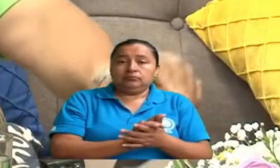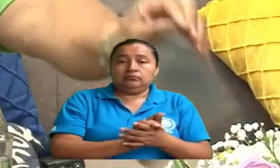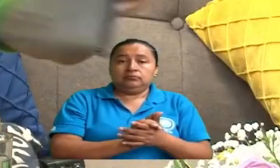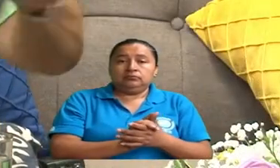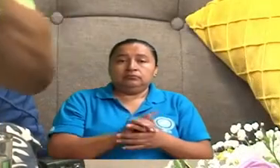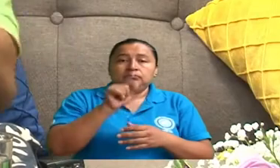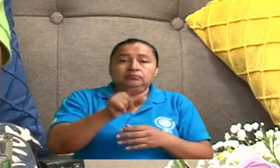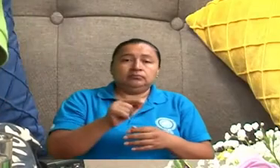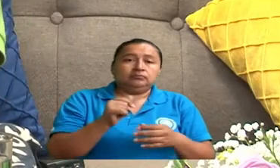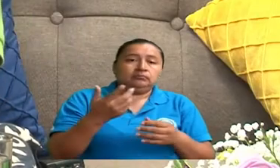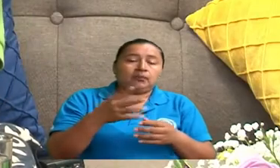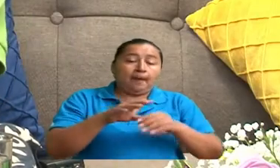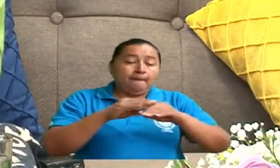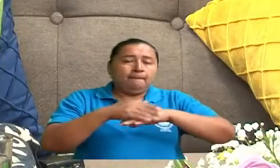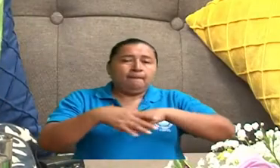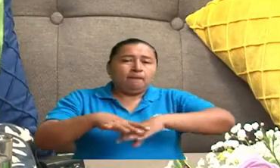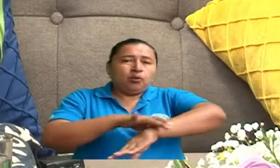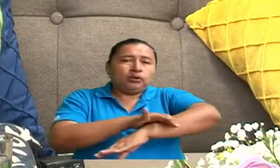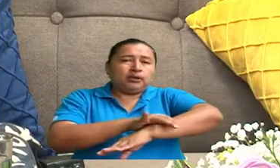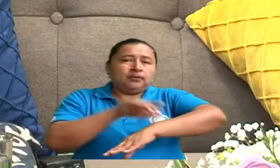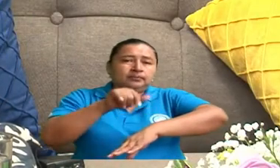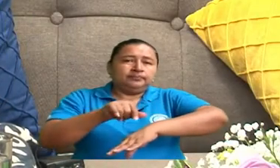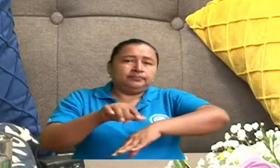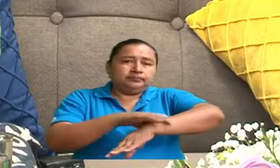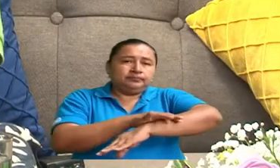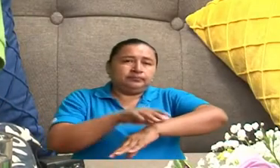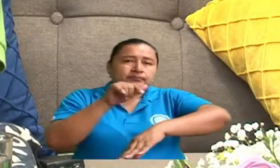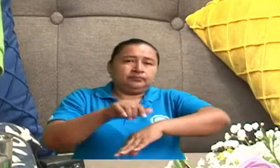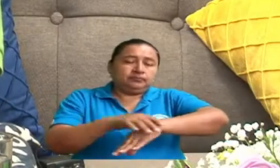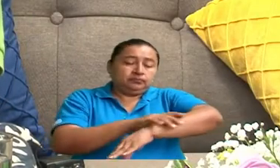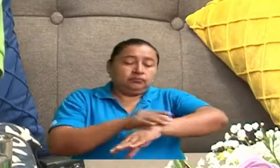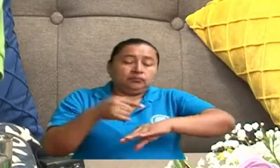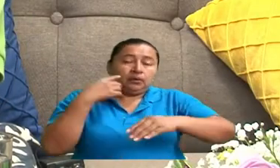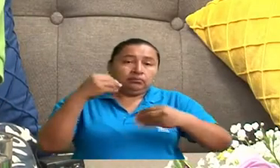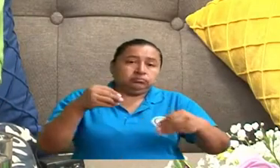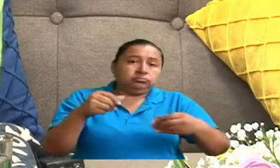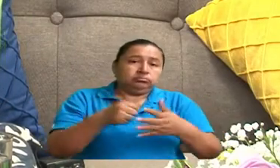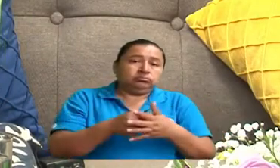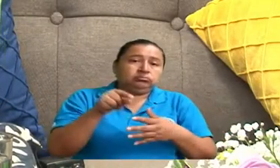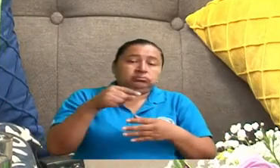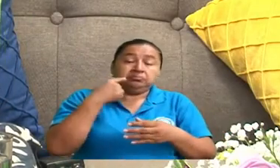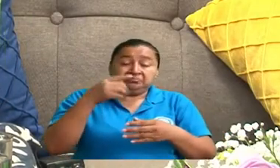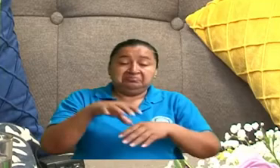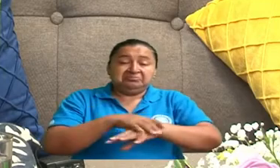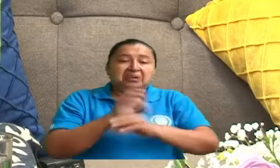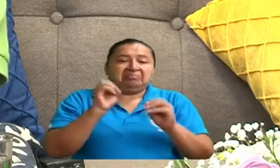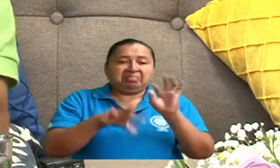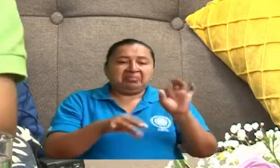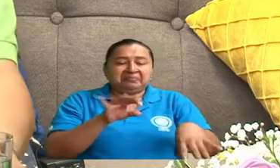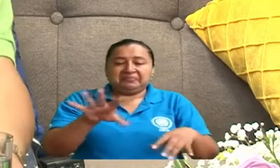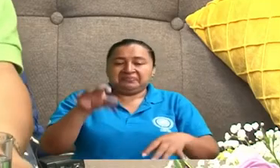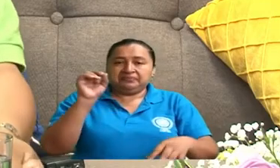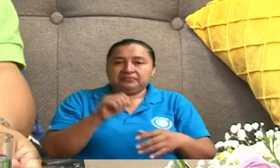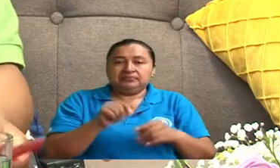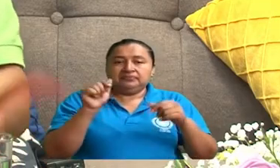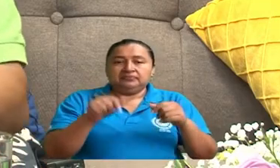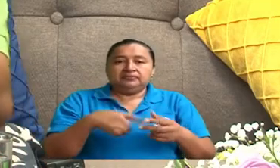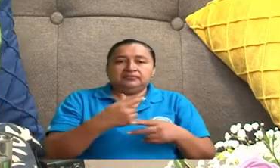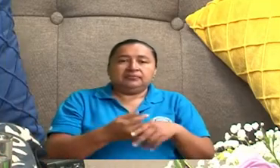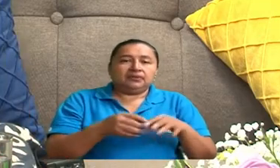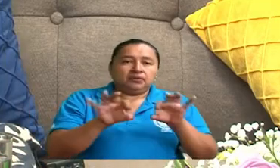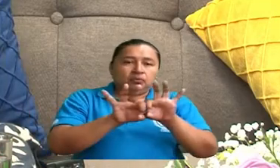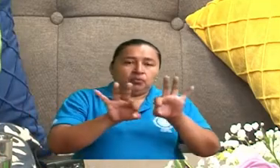Este pedazo de bota que aquí nosotros miramos hacia aquí, ¿verdad? Este pedazo de bota, este pedazo de